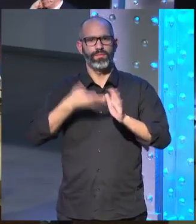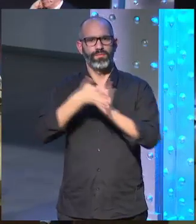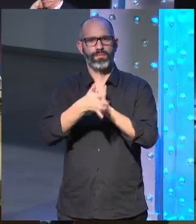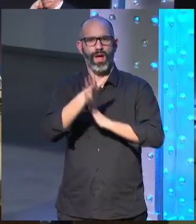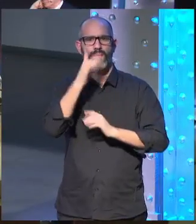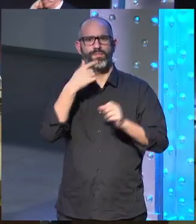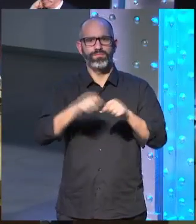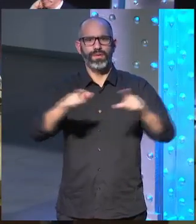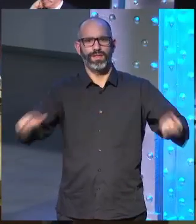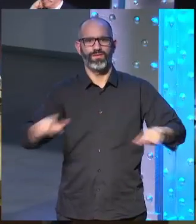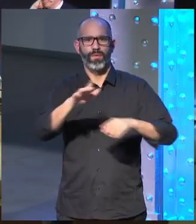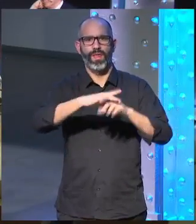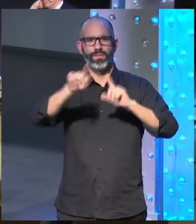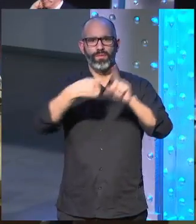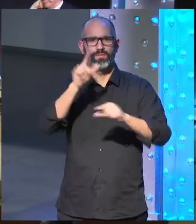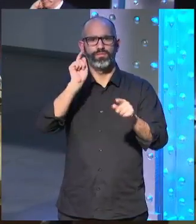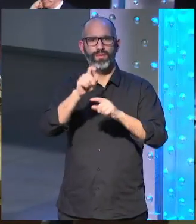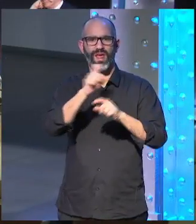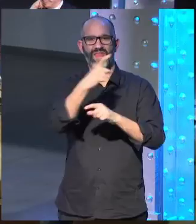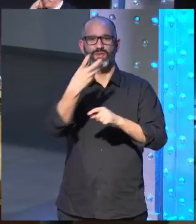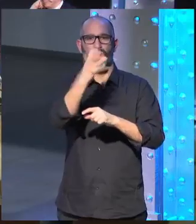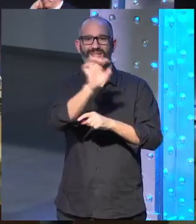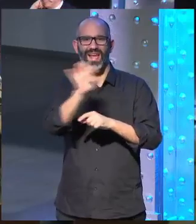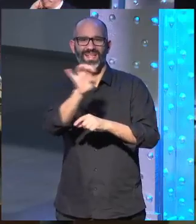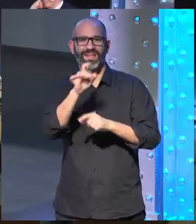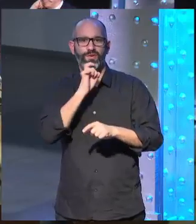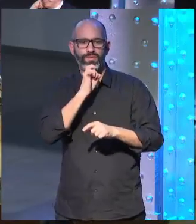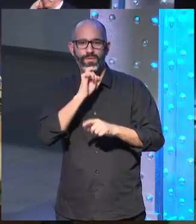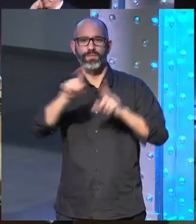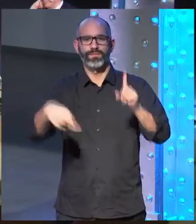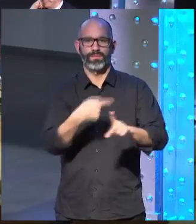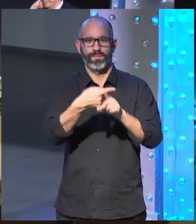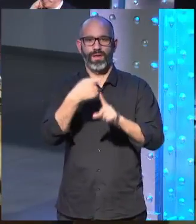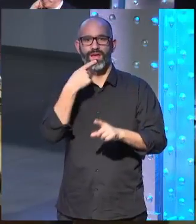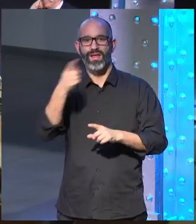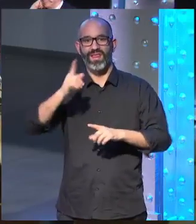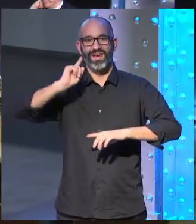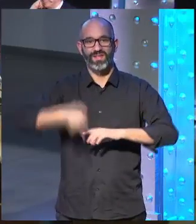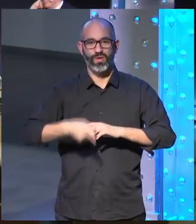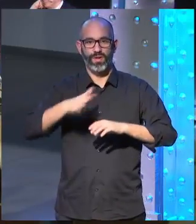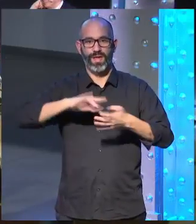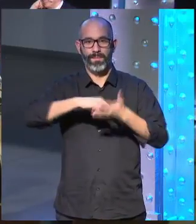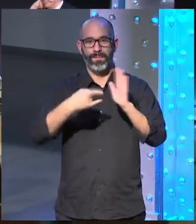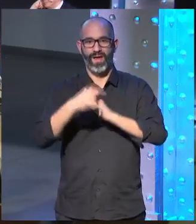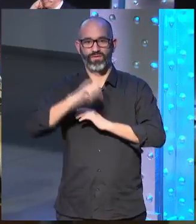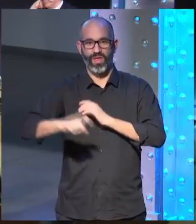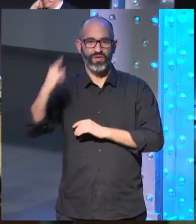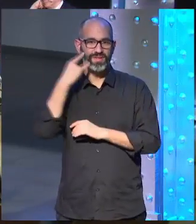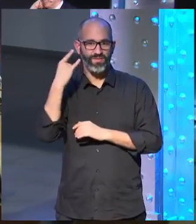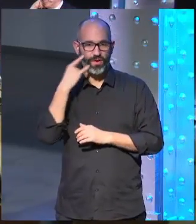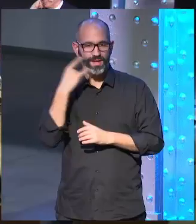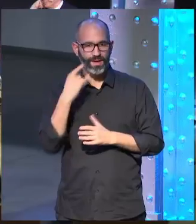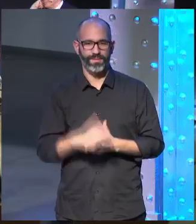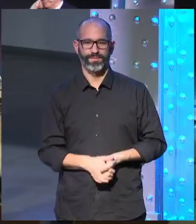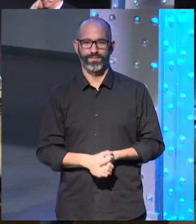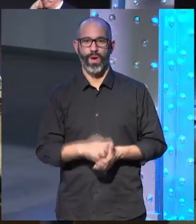lo hiciste, ahora que en el tuit caben más de 140 caracteres. Luis Miguel Olivas, director de empleabilidad de la Fundación Telefónica, cuando quieras. Muy